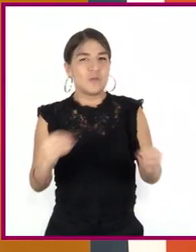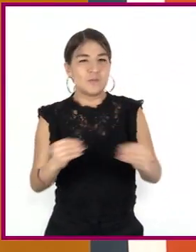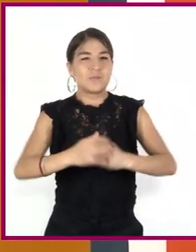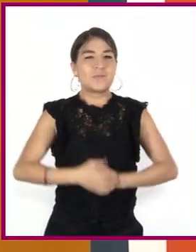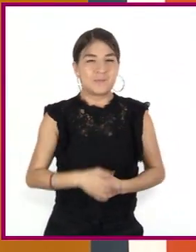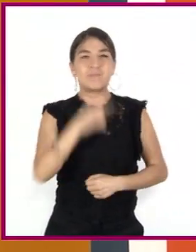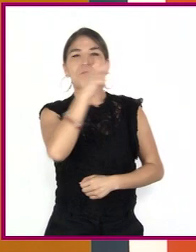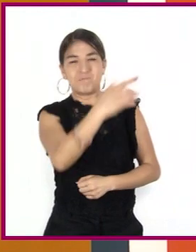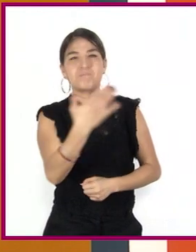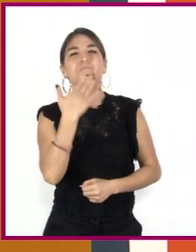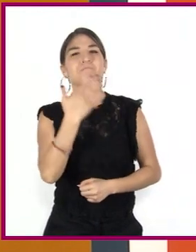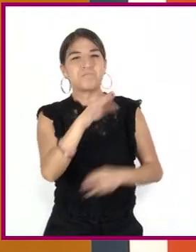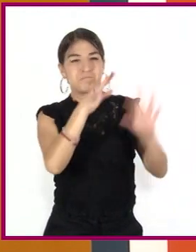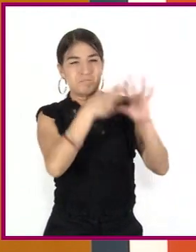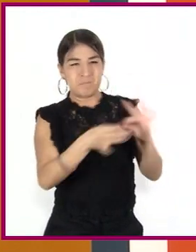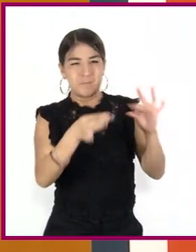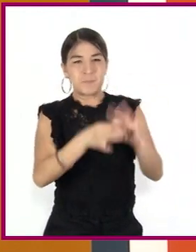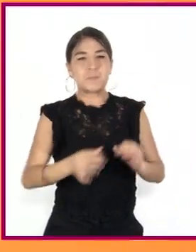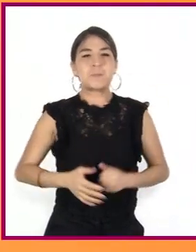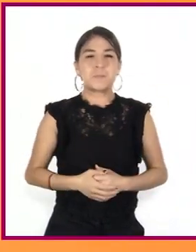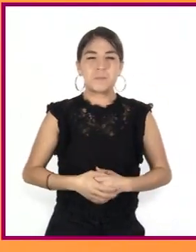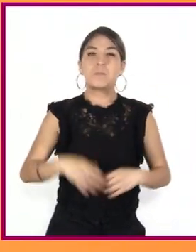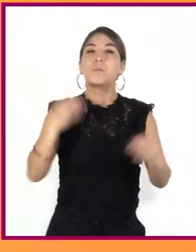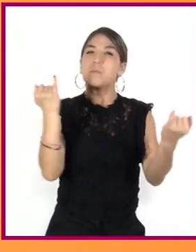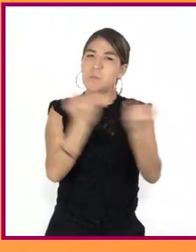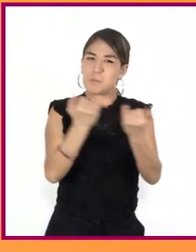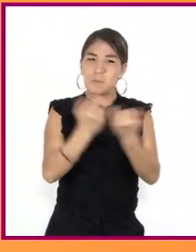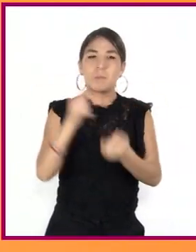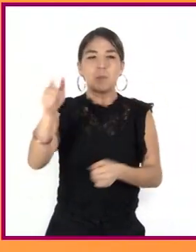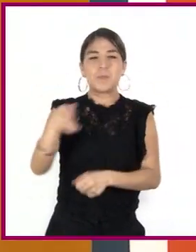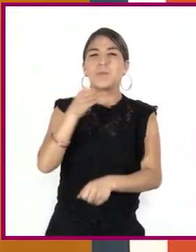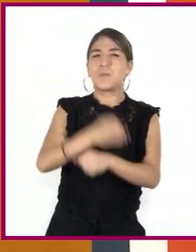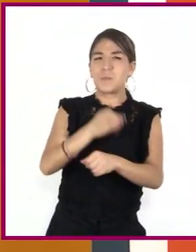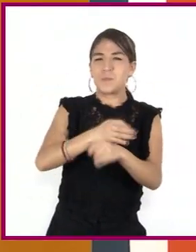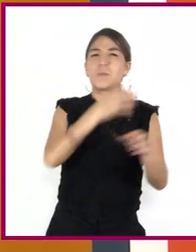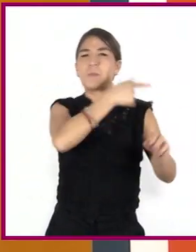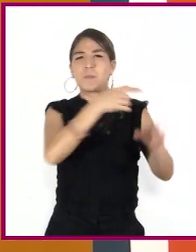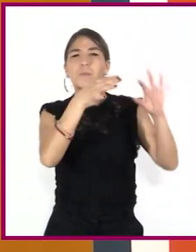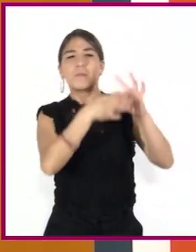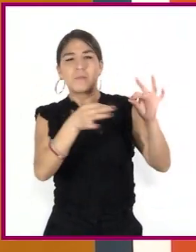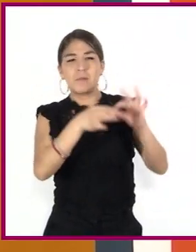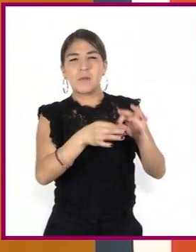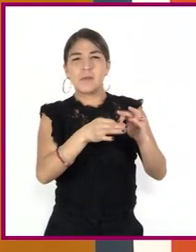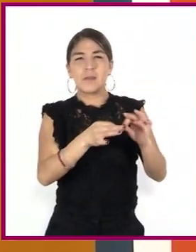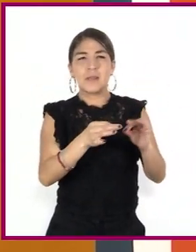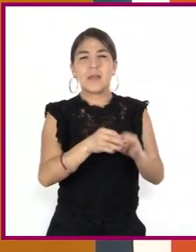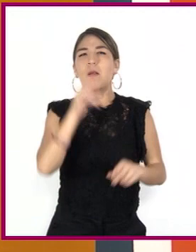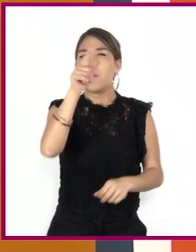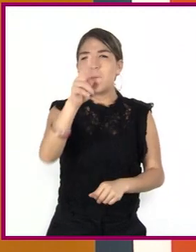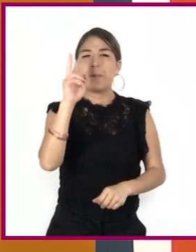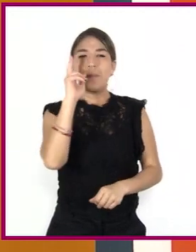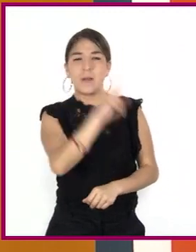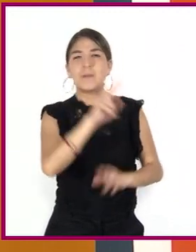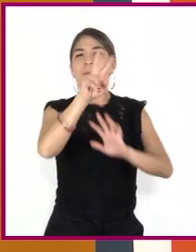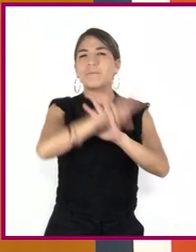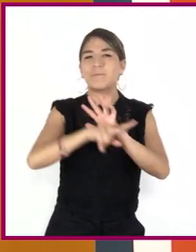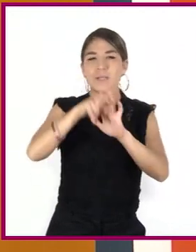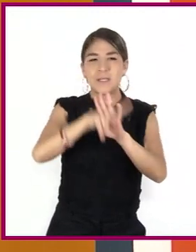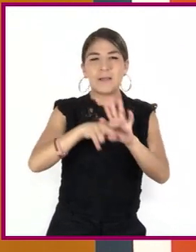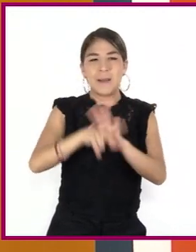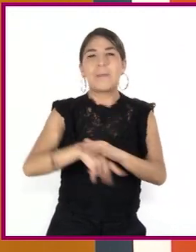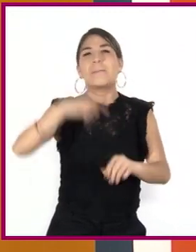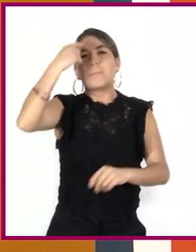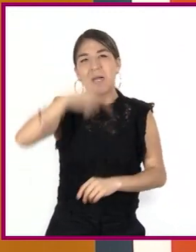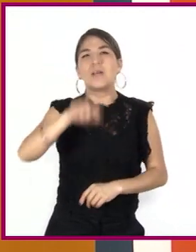Muy bien, maestro David. Y a propósito de lo que mencionas, ¿qué te parece si observamos el siguiente video